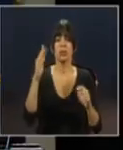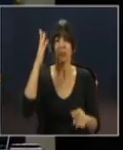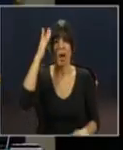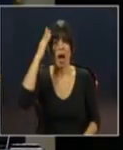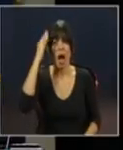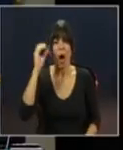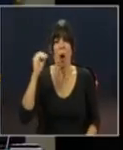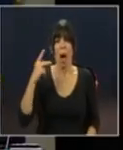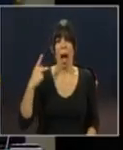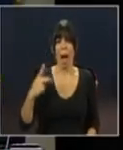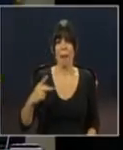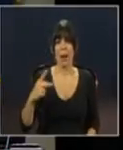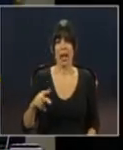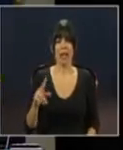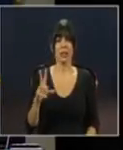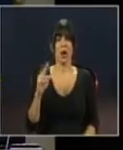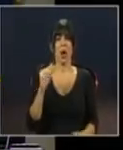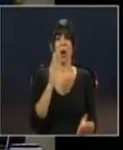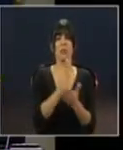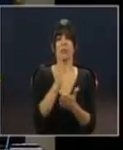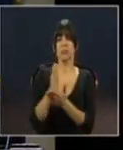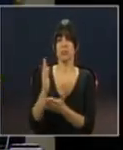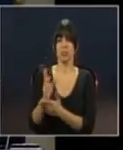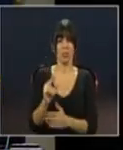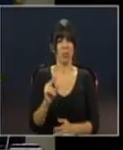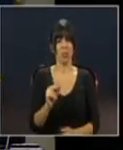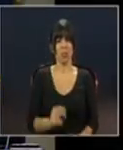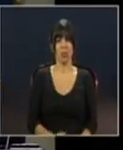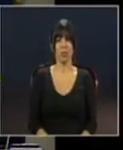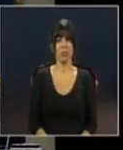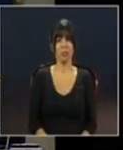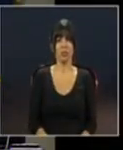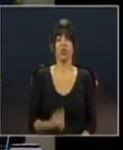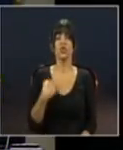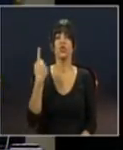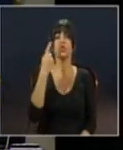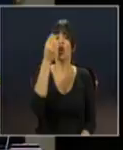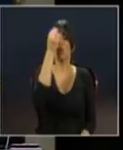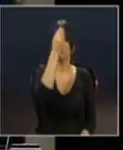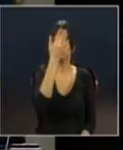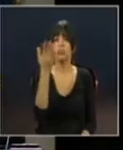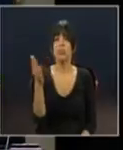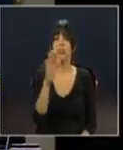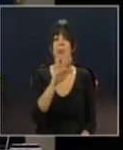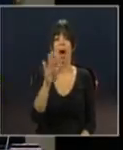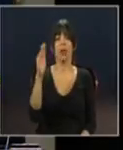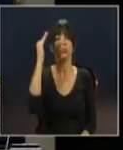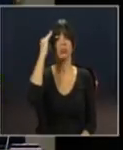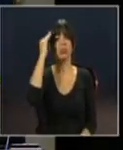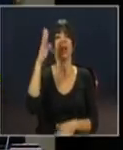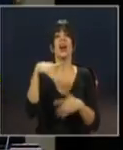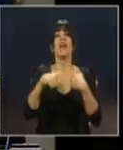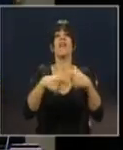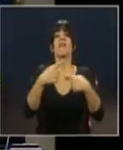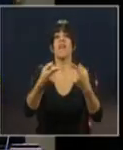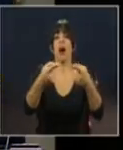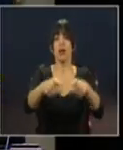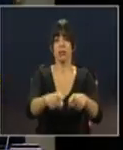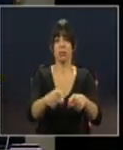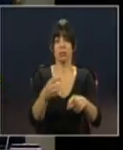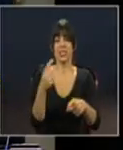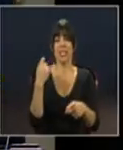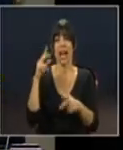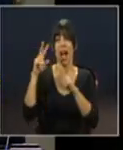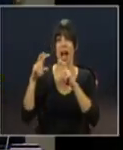amenazar, ni mortificar. Nada más advierto sobre lo que se avecina, según lo indican